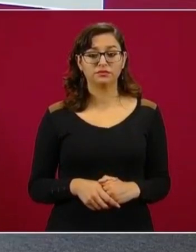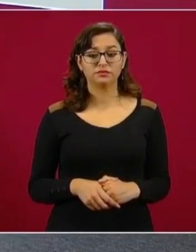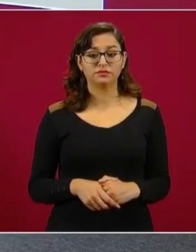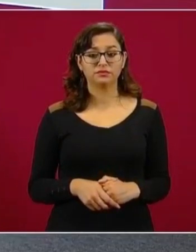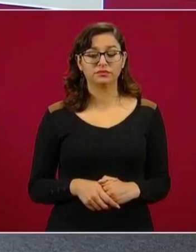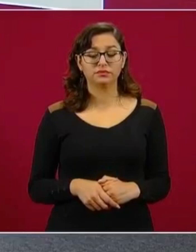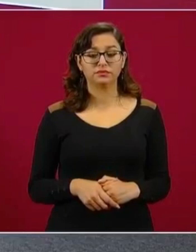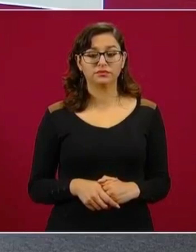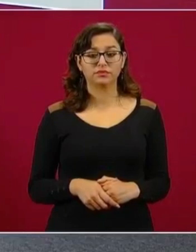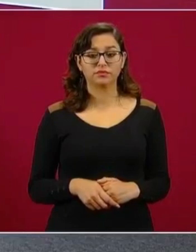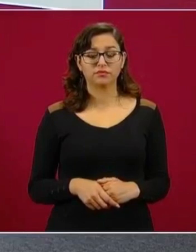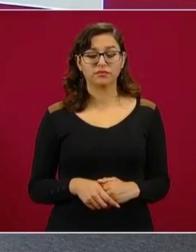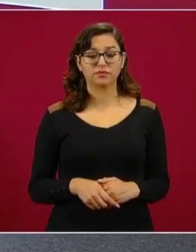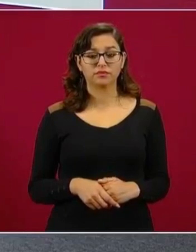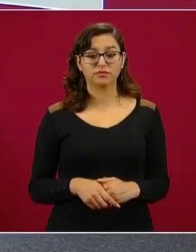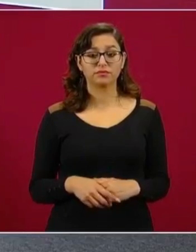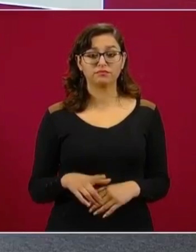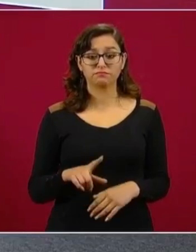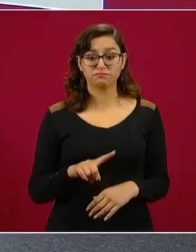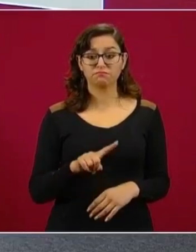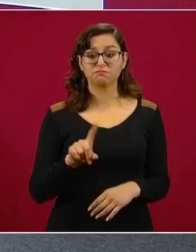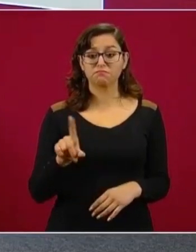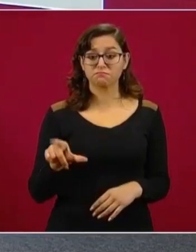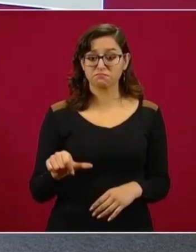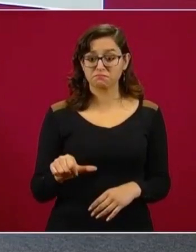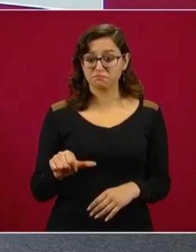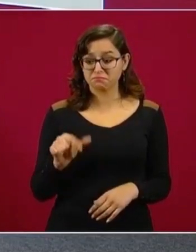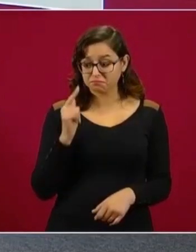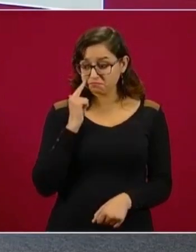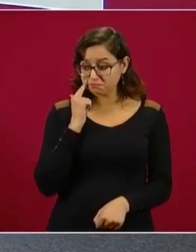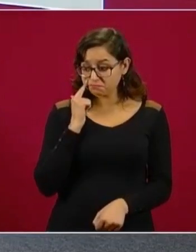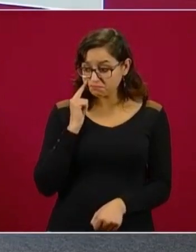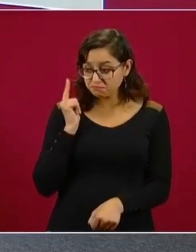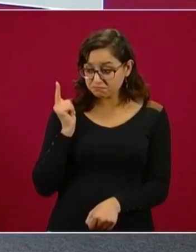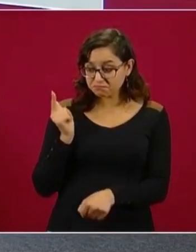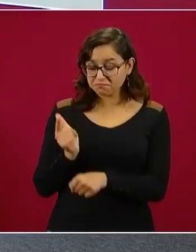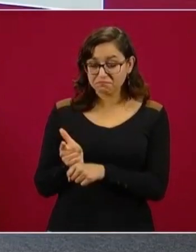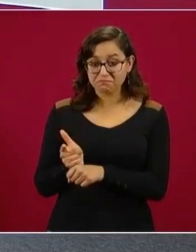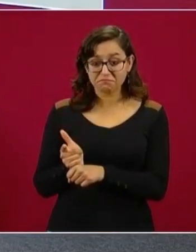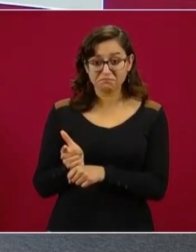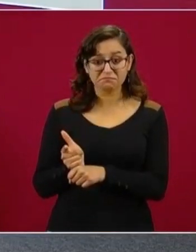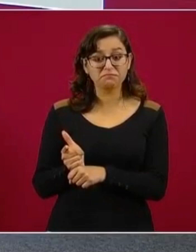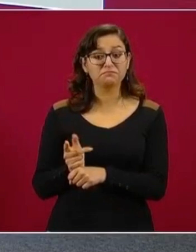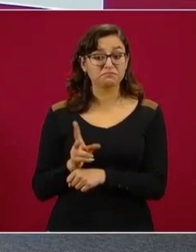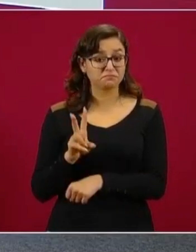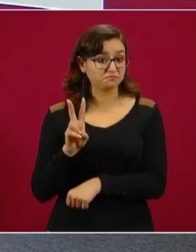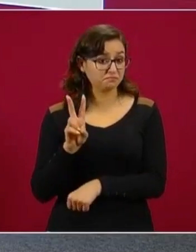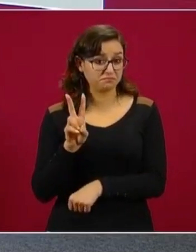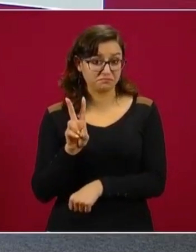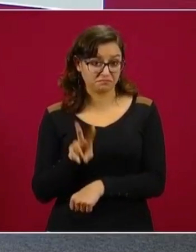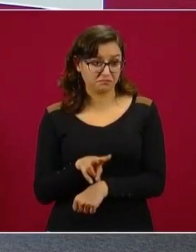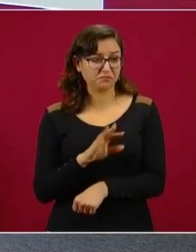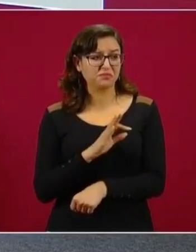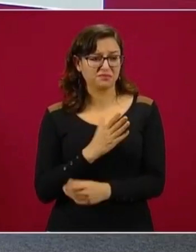es demostrable que ellos eran bien atendidos por el gobierno.